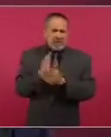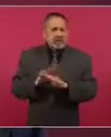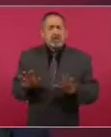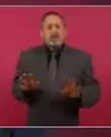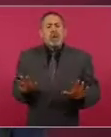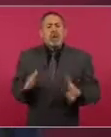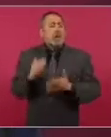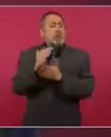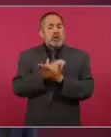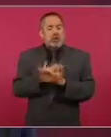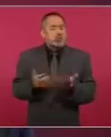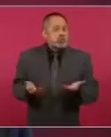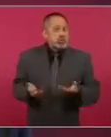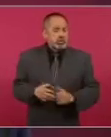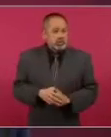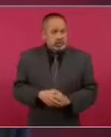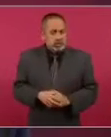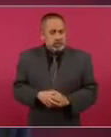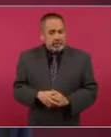de que